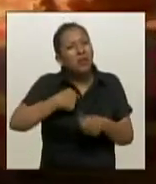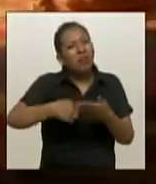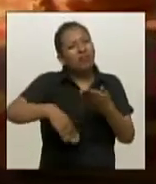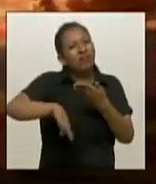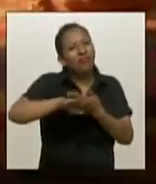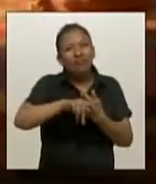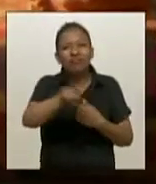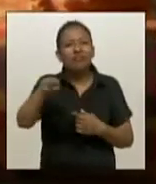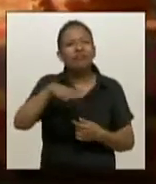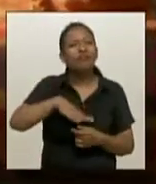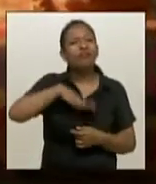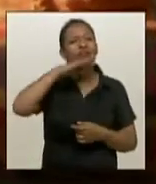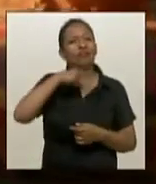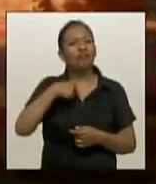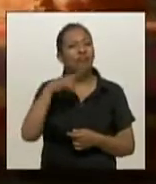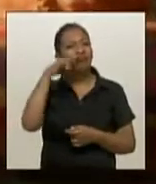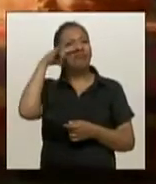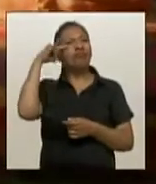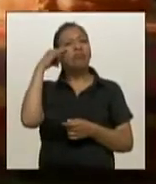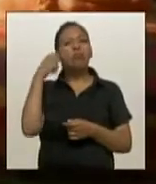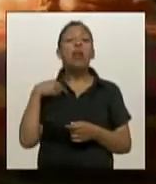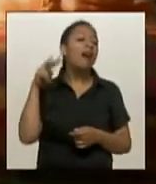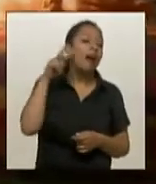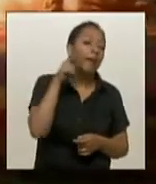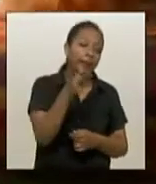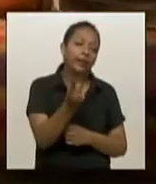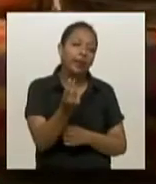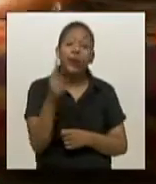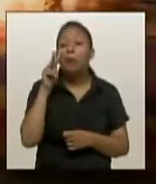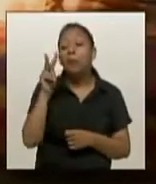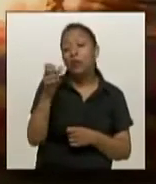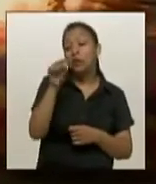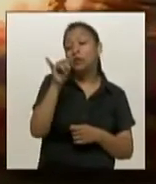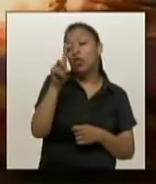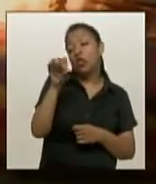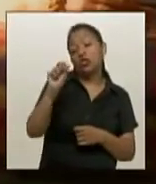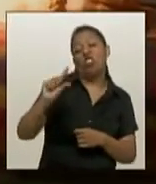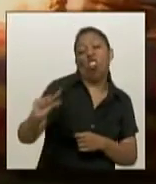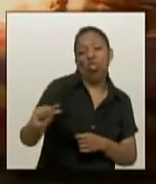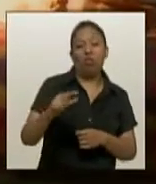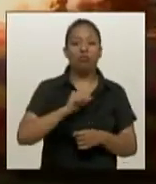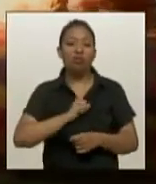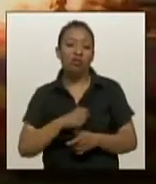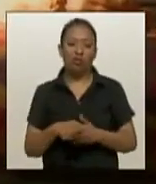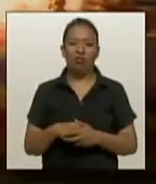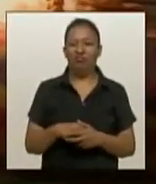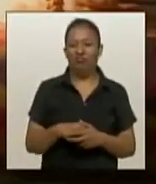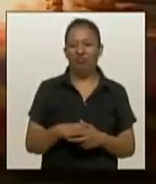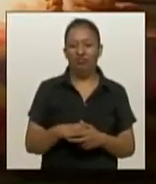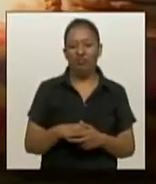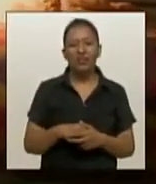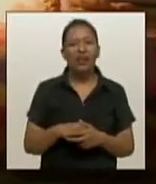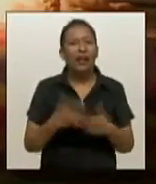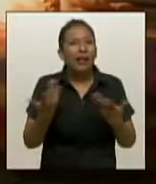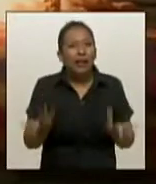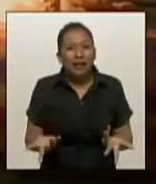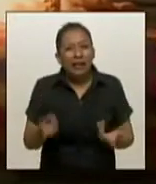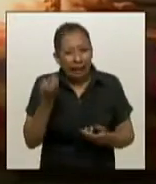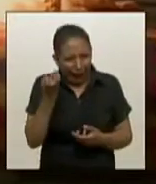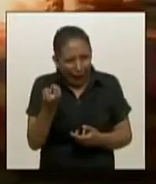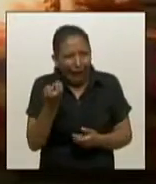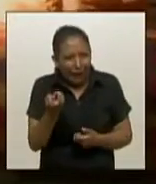inconscientemente, porque ven en la televisión, ay, mira ese sidoso, ay, ese sidoso, ay, ese... Y entonces todo